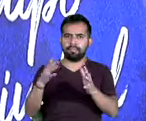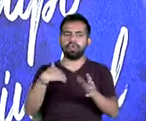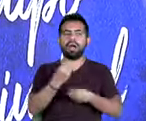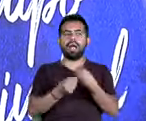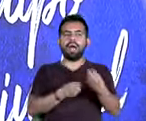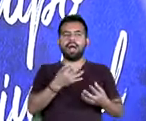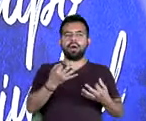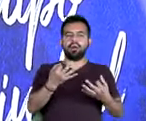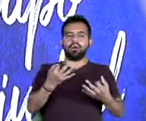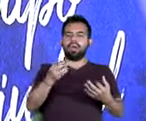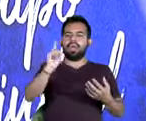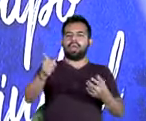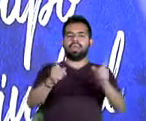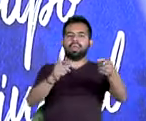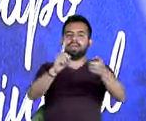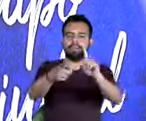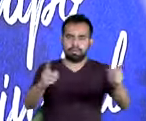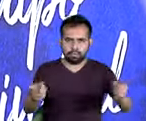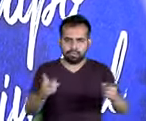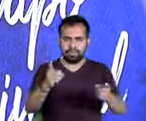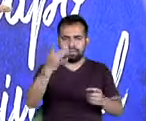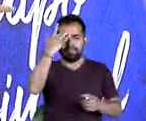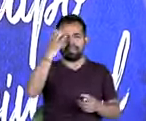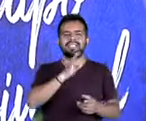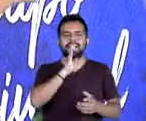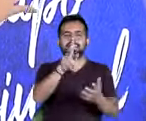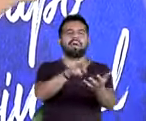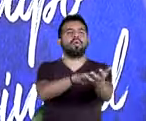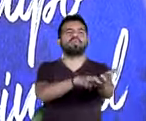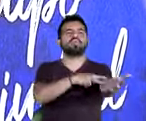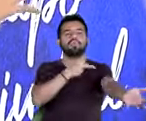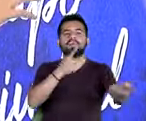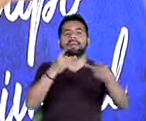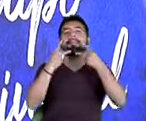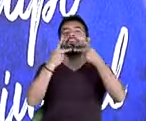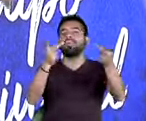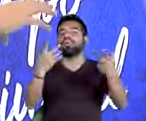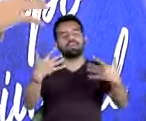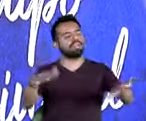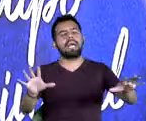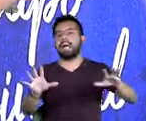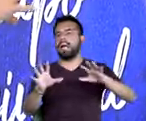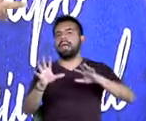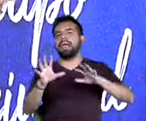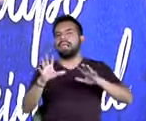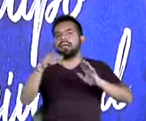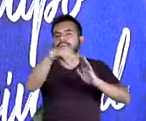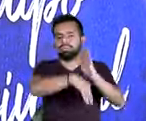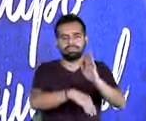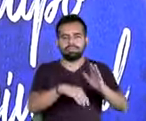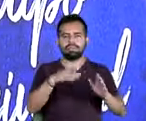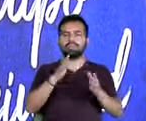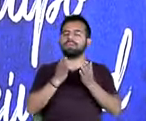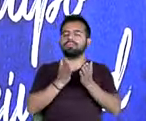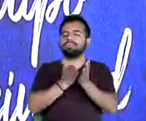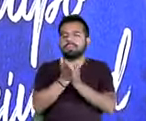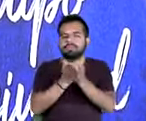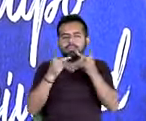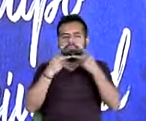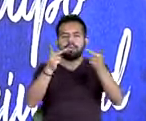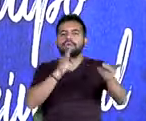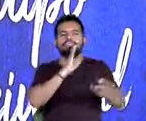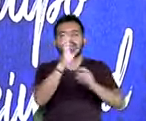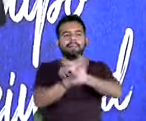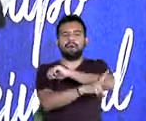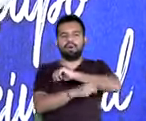funcionario municipal, porque también nos hemos acostumbrado a que lo público per se ya es corrupto, per se es vago, per se es ineficiente. No, tenemos funcionarios